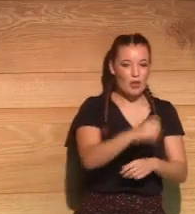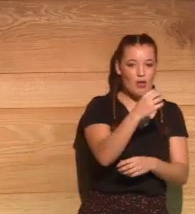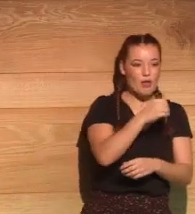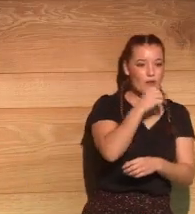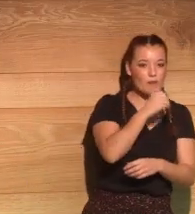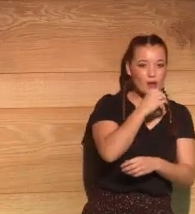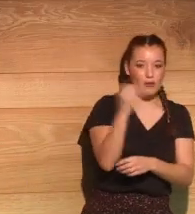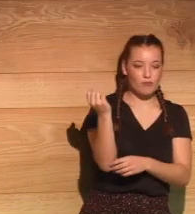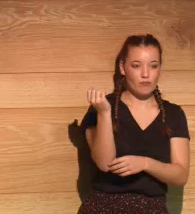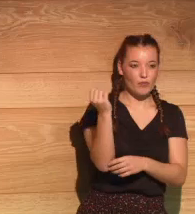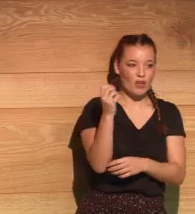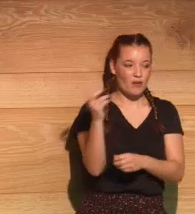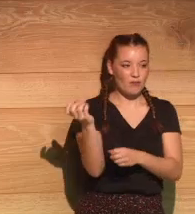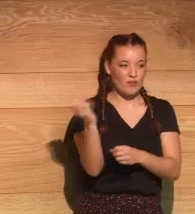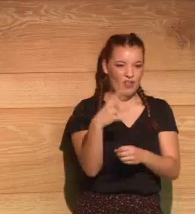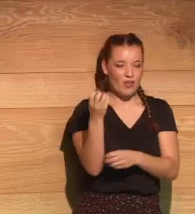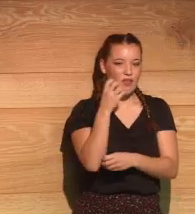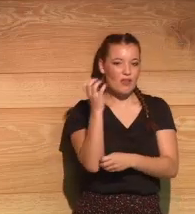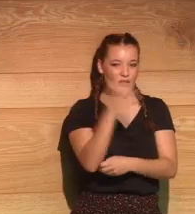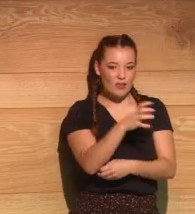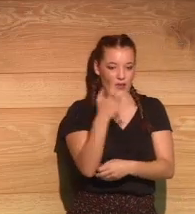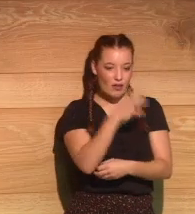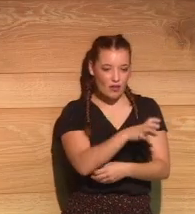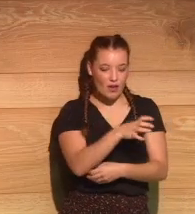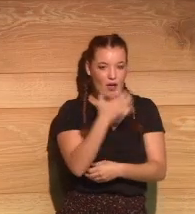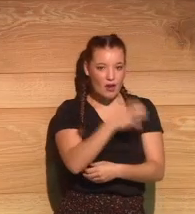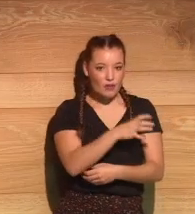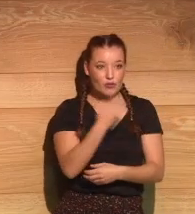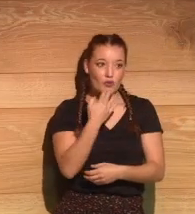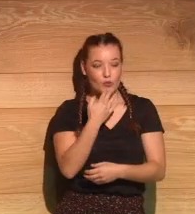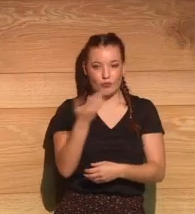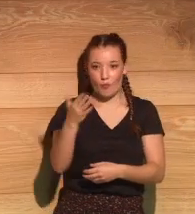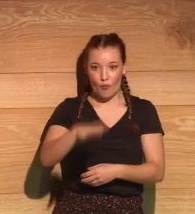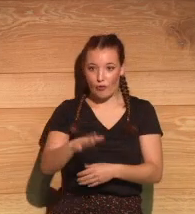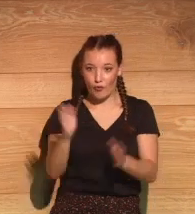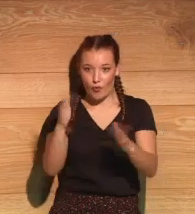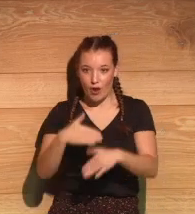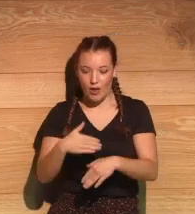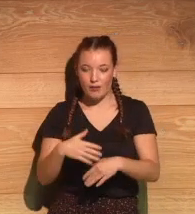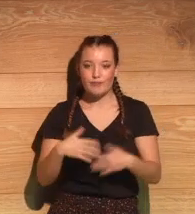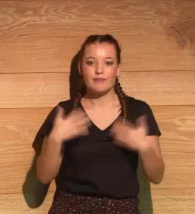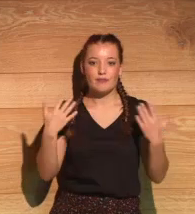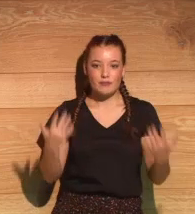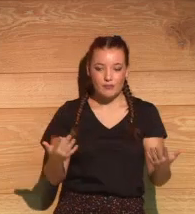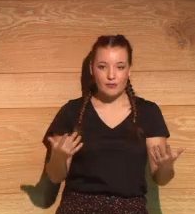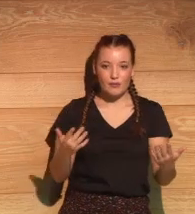Y esto es muy parecido, insisto, a un supremacista blanco que no solamente tuviera la duda, sino que fuera consciente de que dentro de 30 años